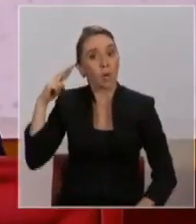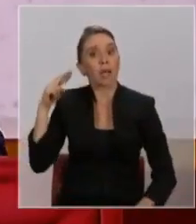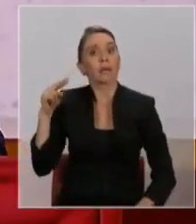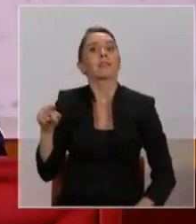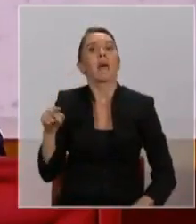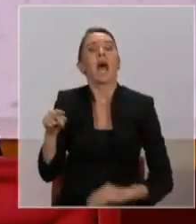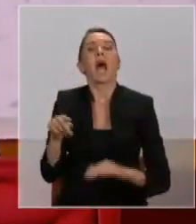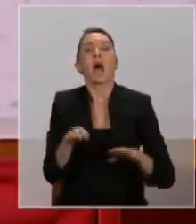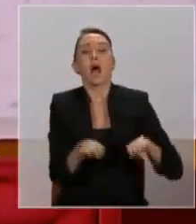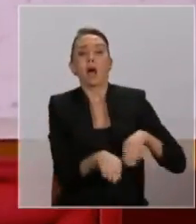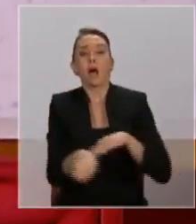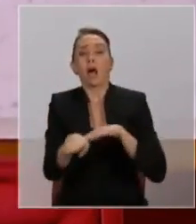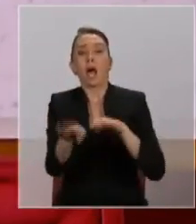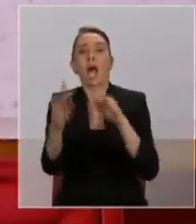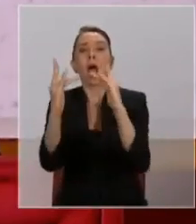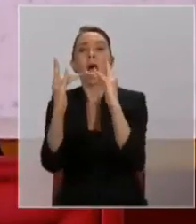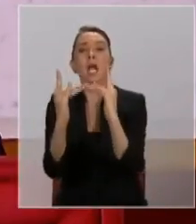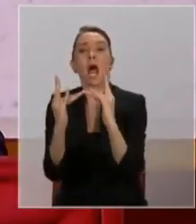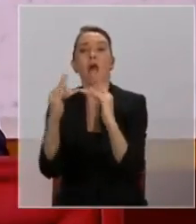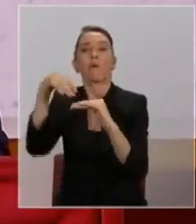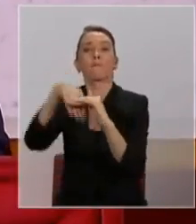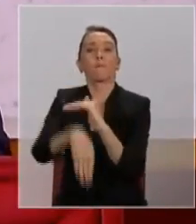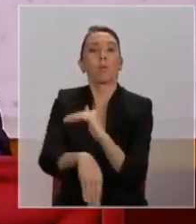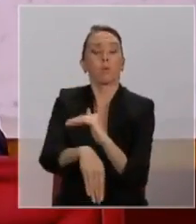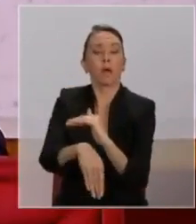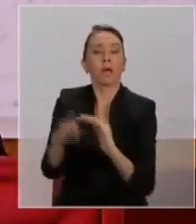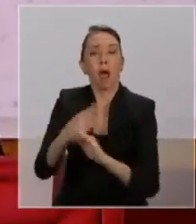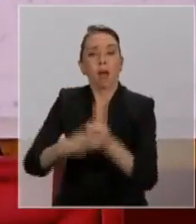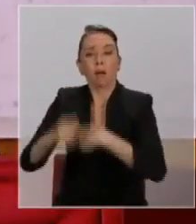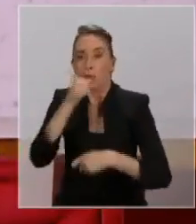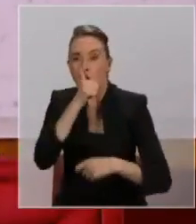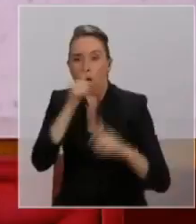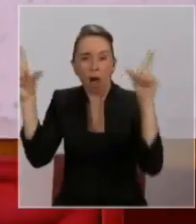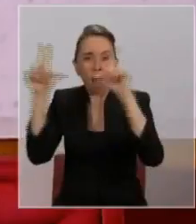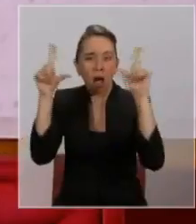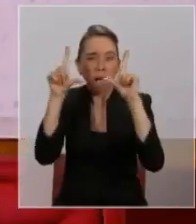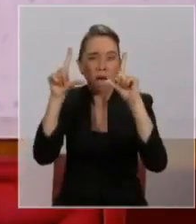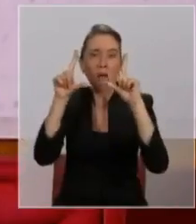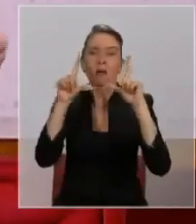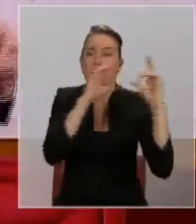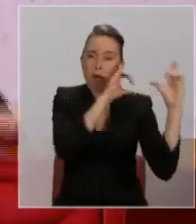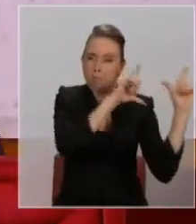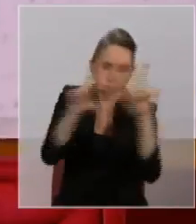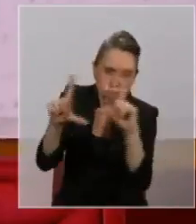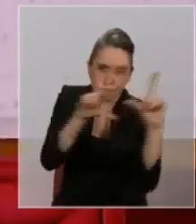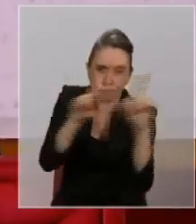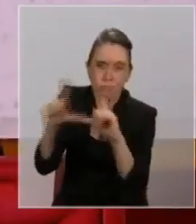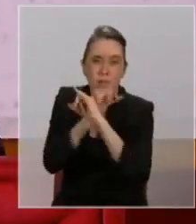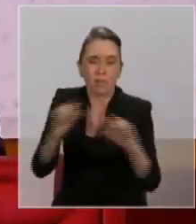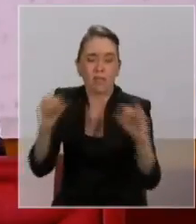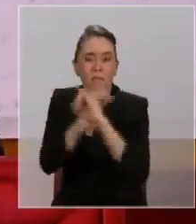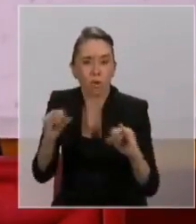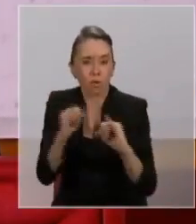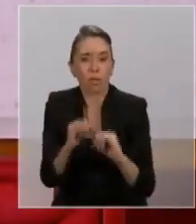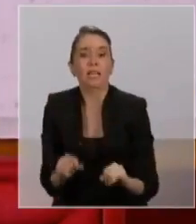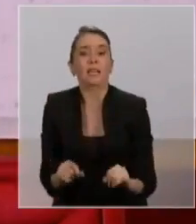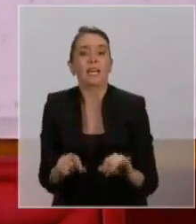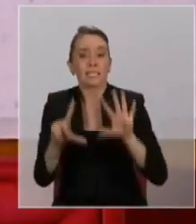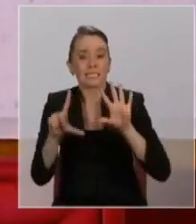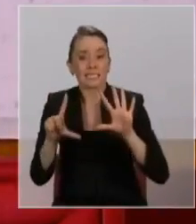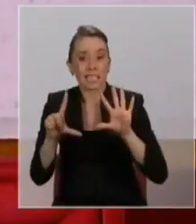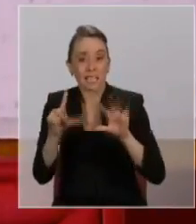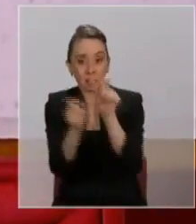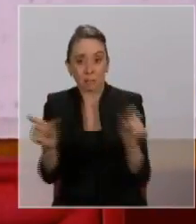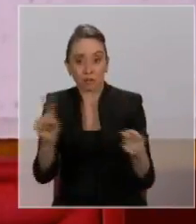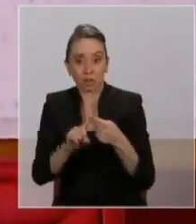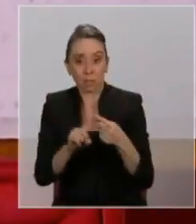funeral que fue ampliamente difundido por los medios de comunicación. Quiero informarles a ustedes que 7 de los